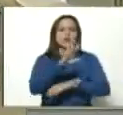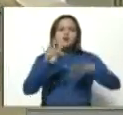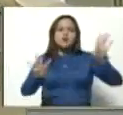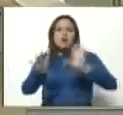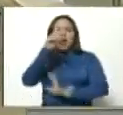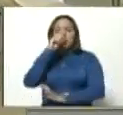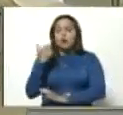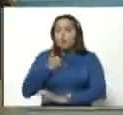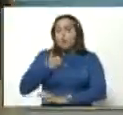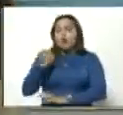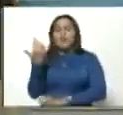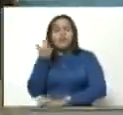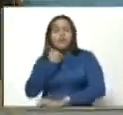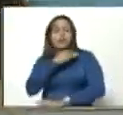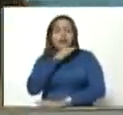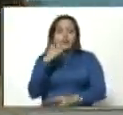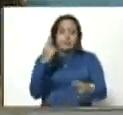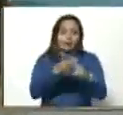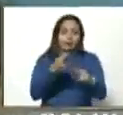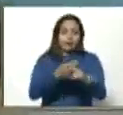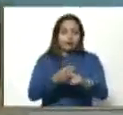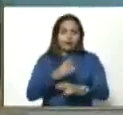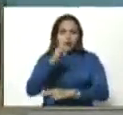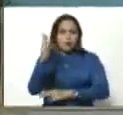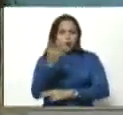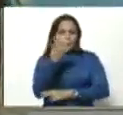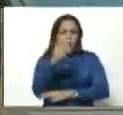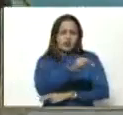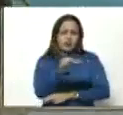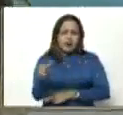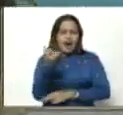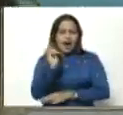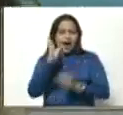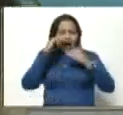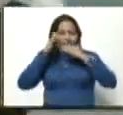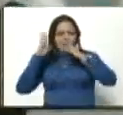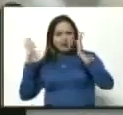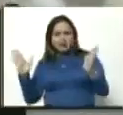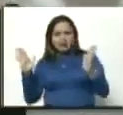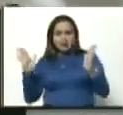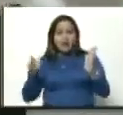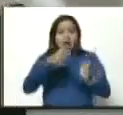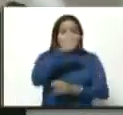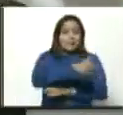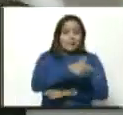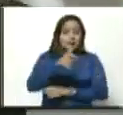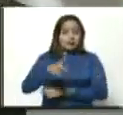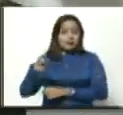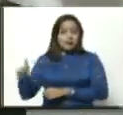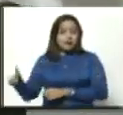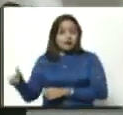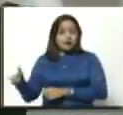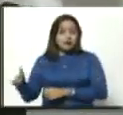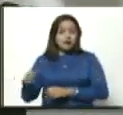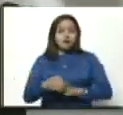alguna comorbilidad. Durante la cuarta semana se estará brindando la atención a las personas